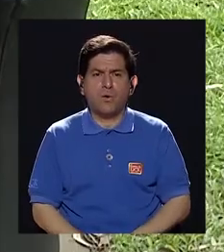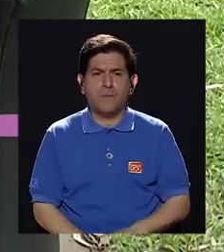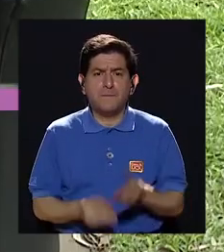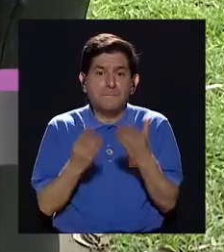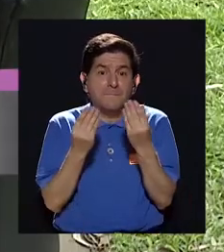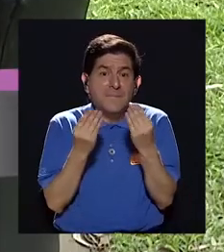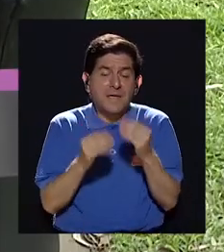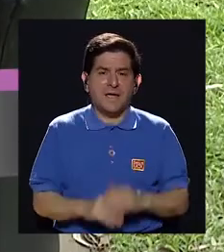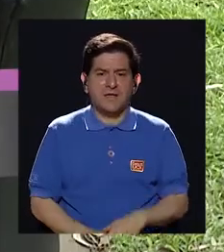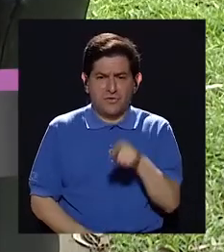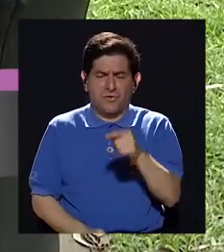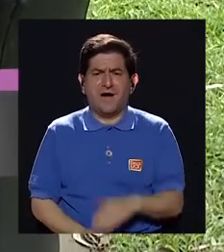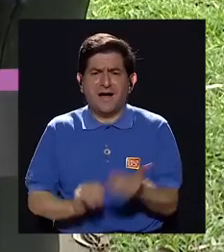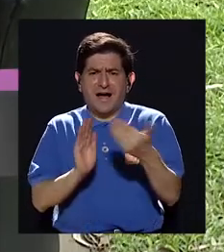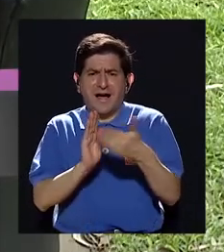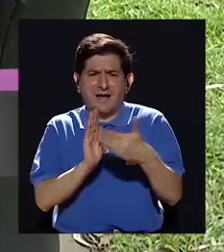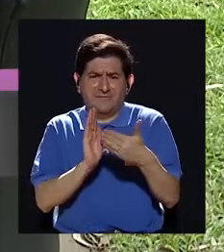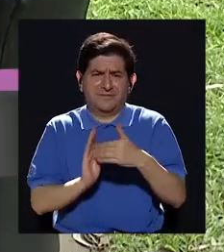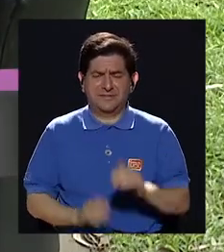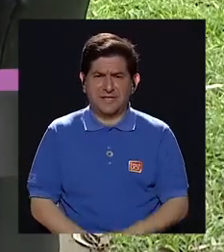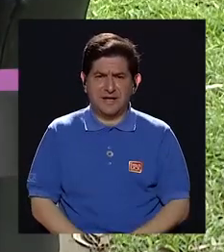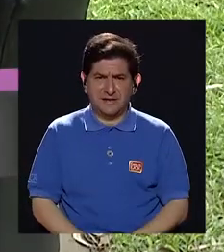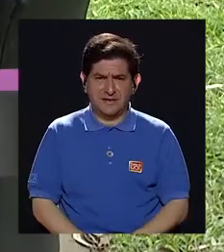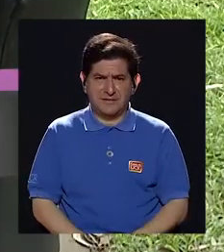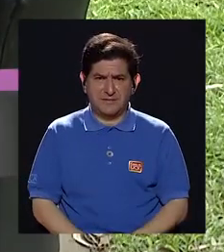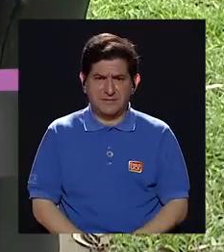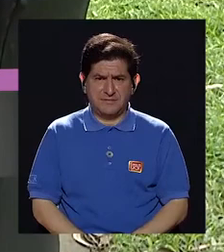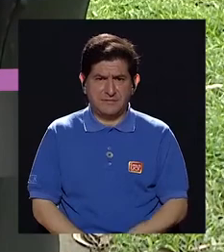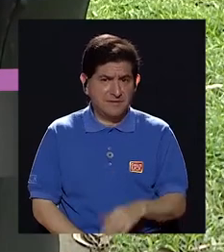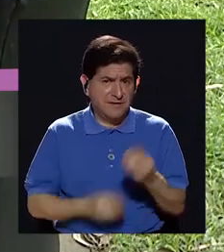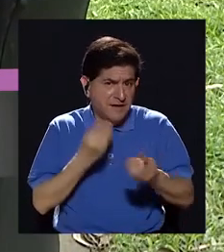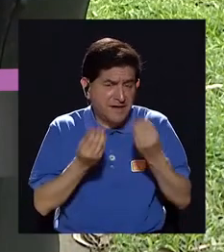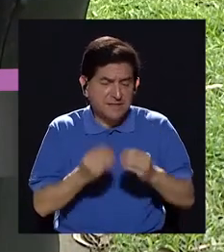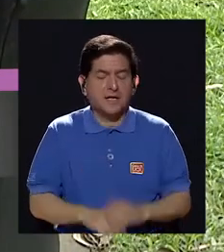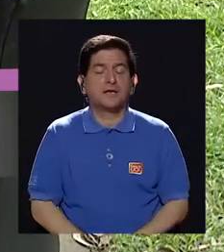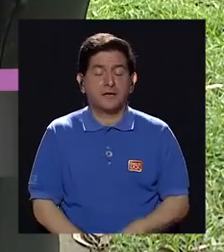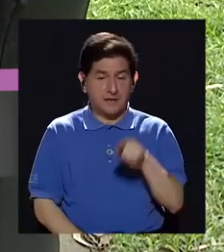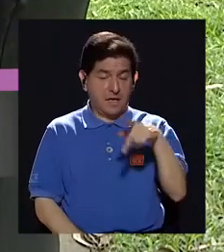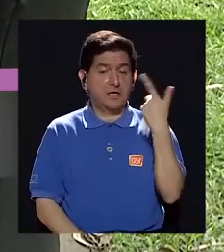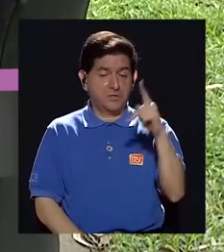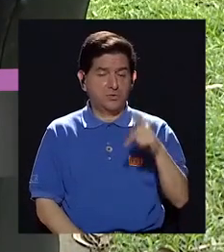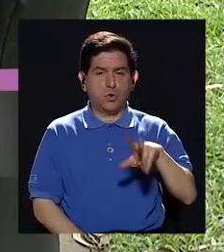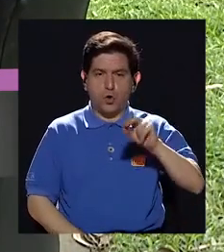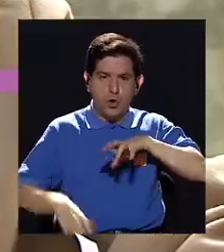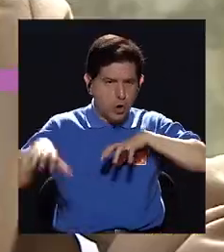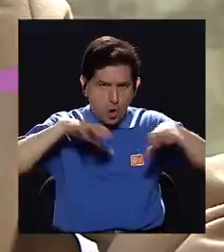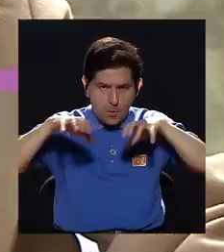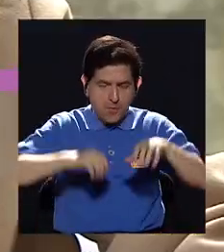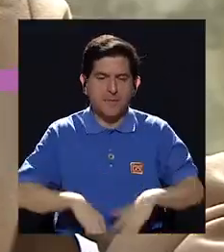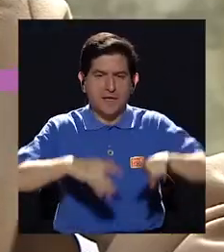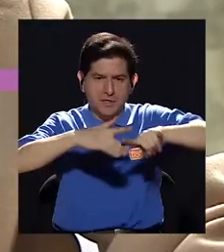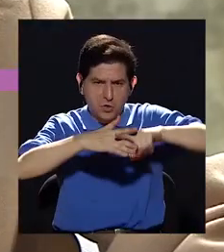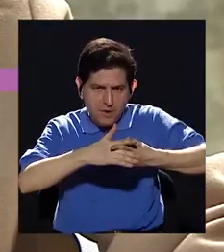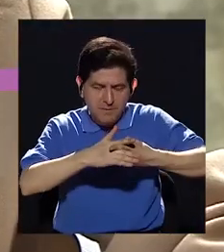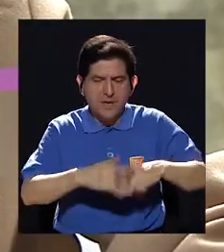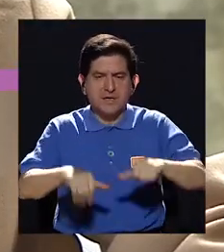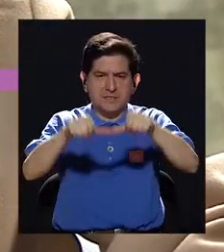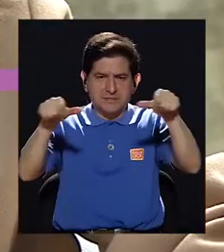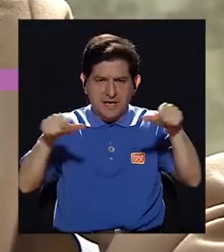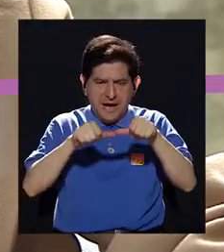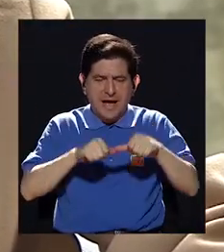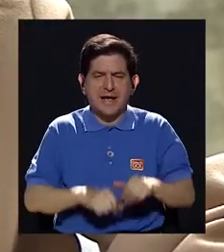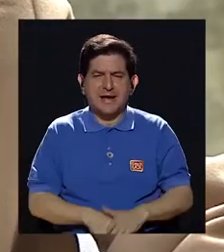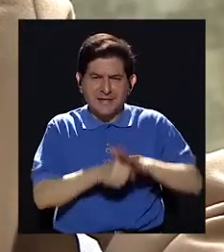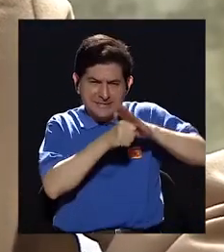¿Qué podemos hablar al respecto? Claro, y eso es peligroso. Es peligroso porque si no lo movilizamos, vamos a empezar a tener zonas